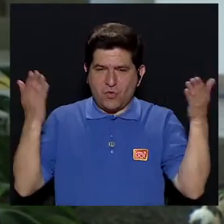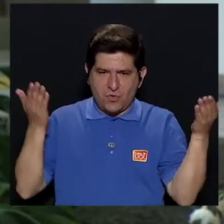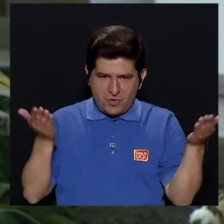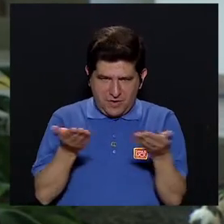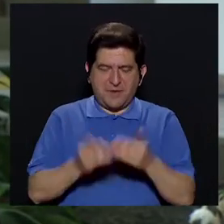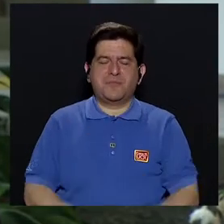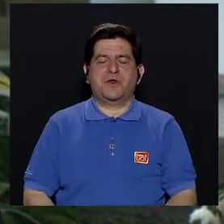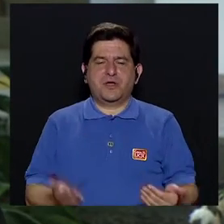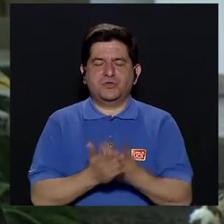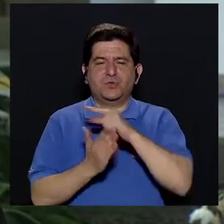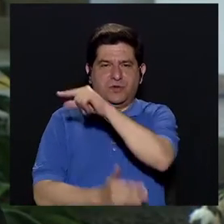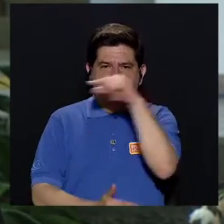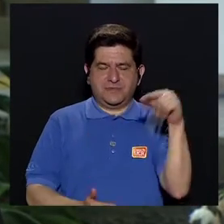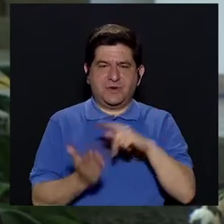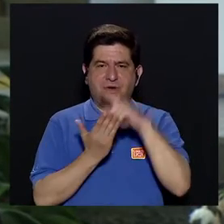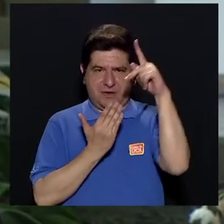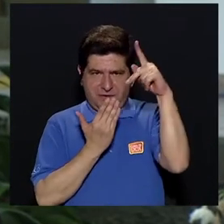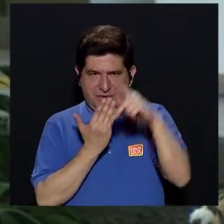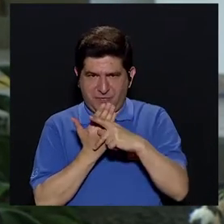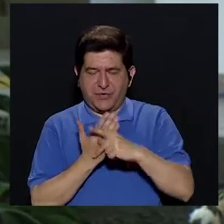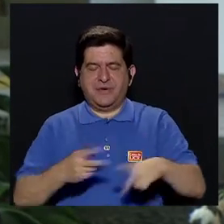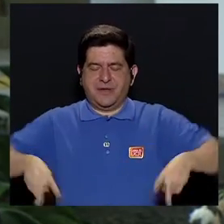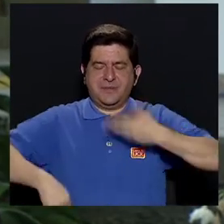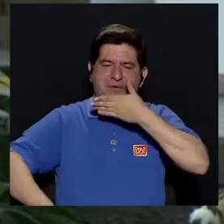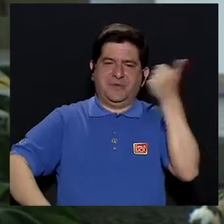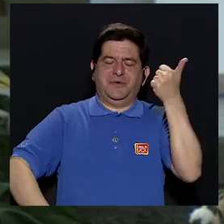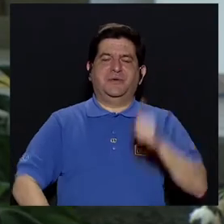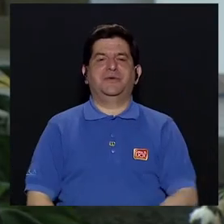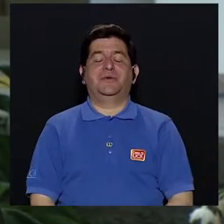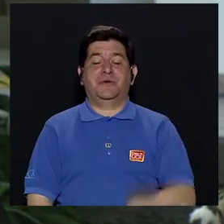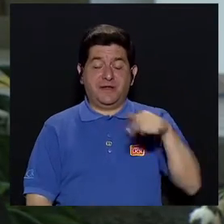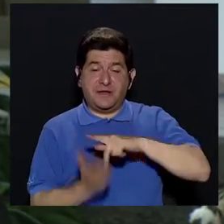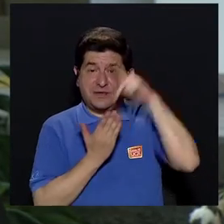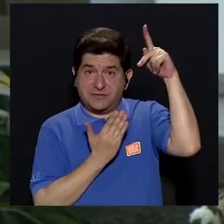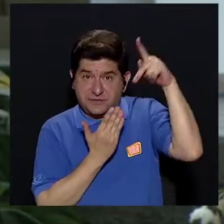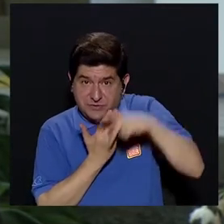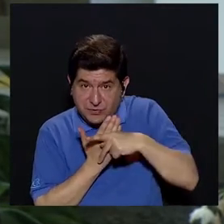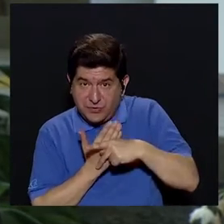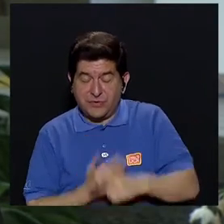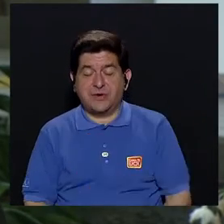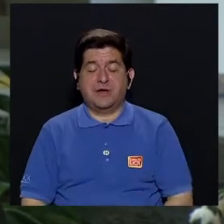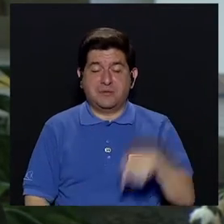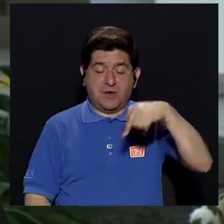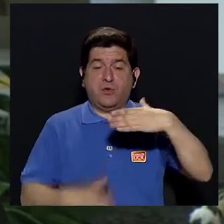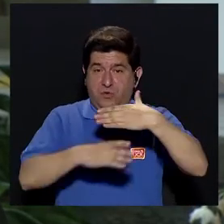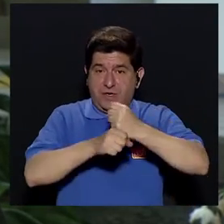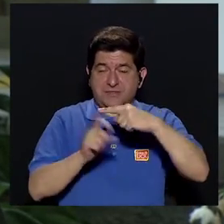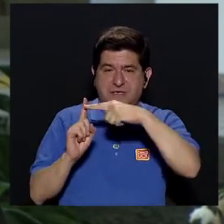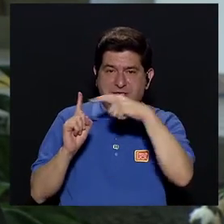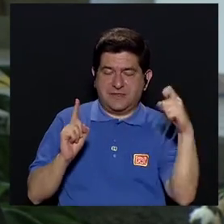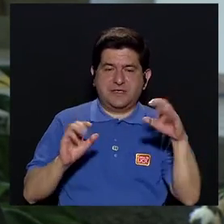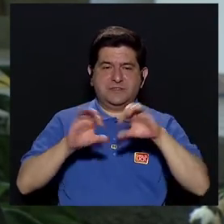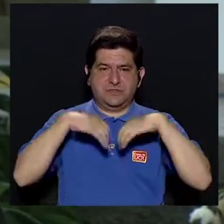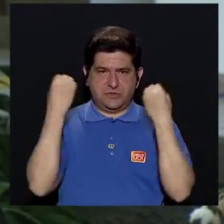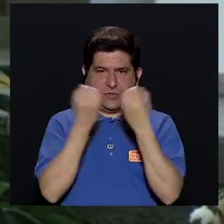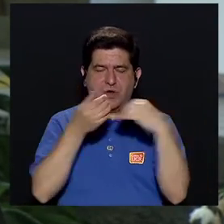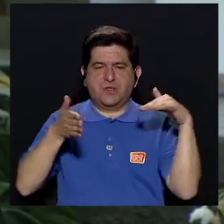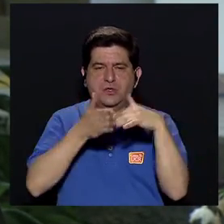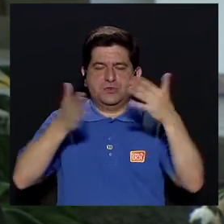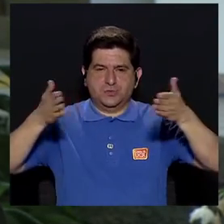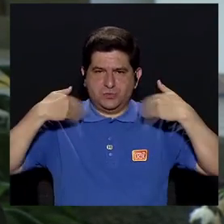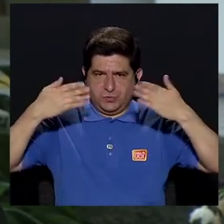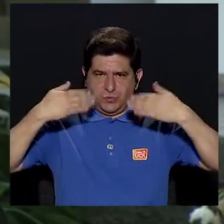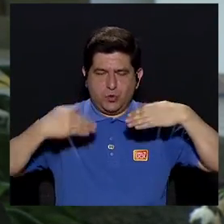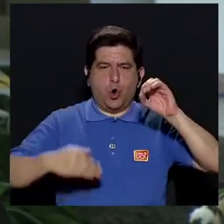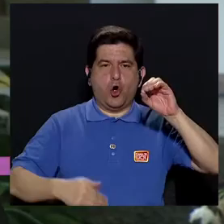Hola, ¿qué tal? Bienvenidos una semana más a su telerevista Vivir Mejor. Este programa, el día de hoy, lo estamos realizando desde la Organización